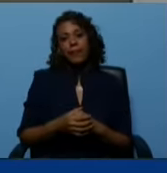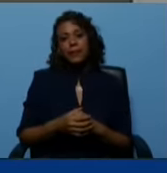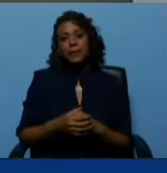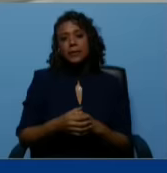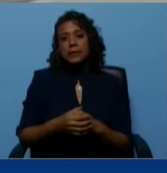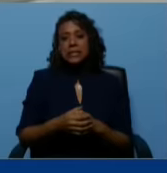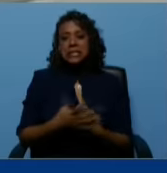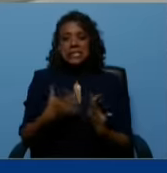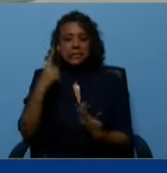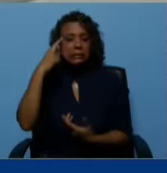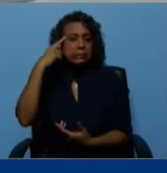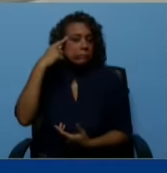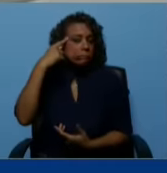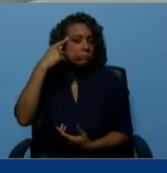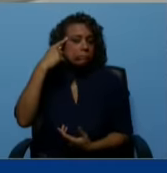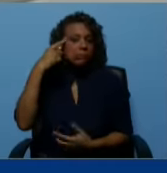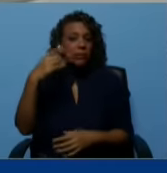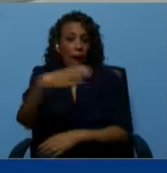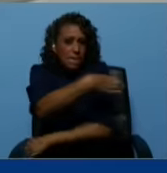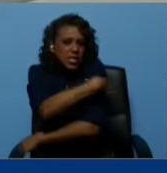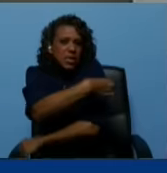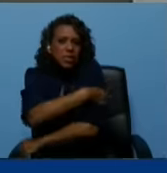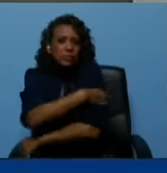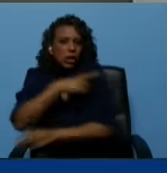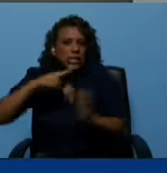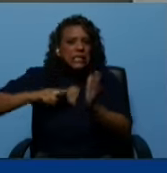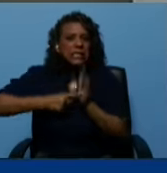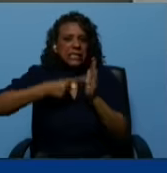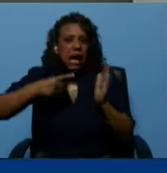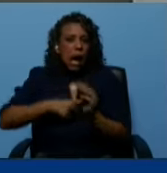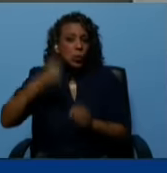Y el fascismo había convocado